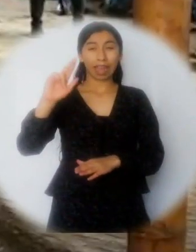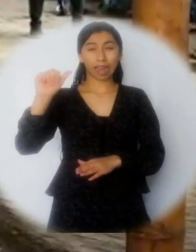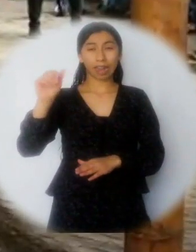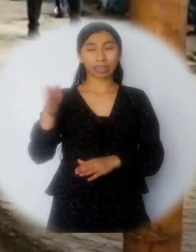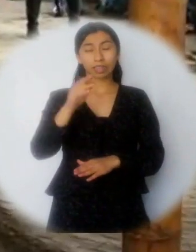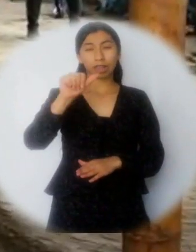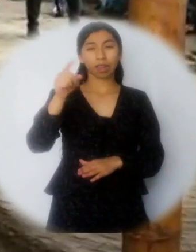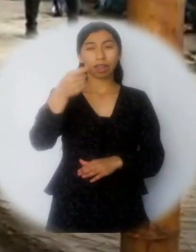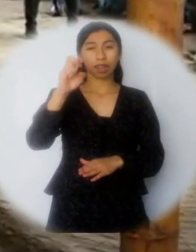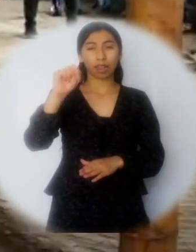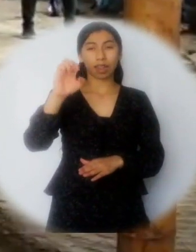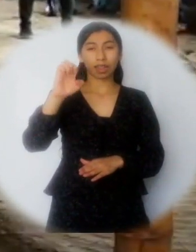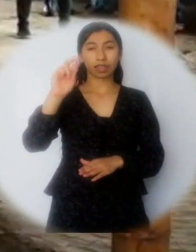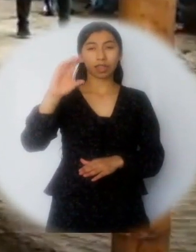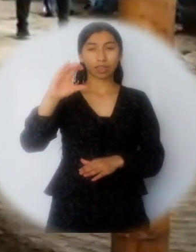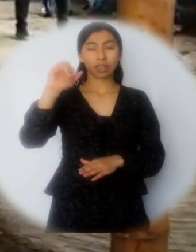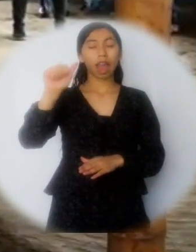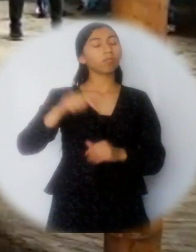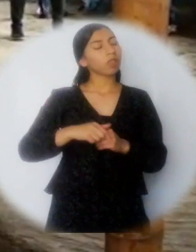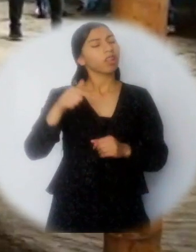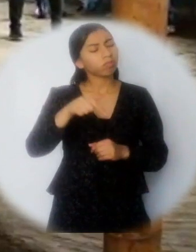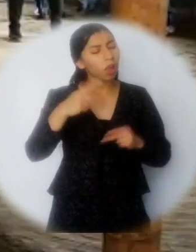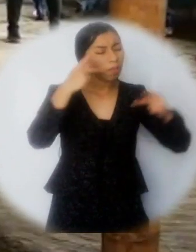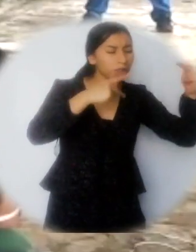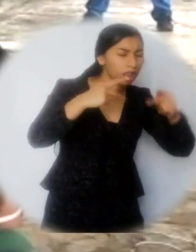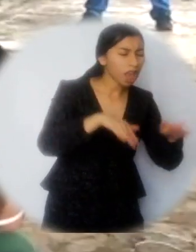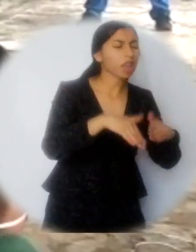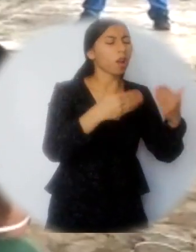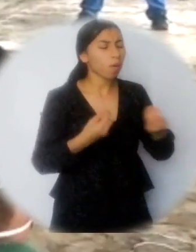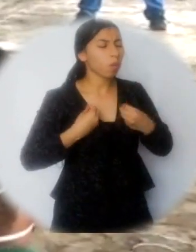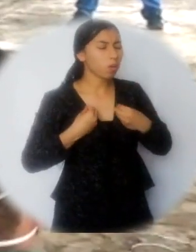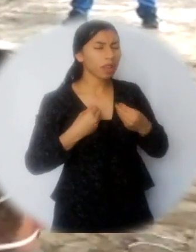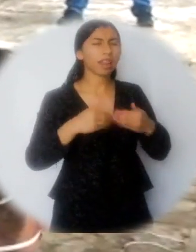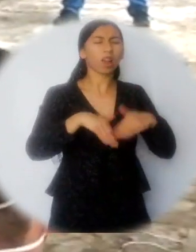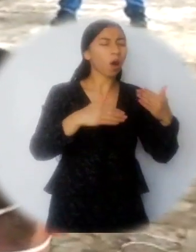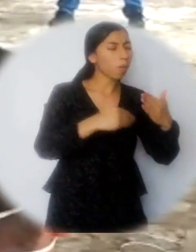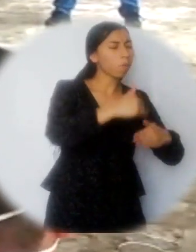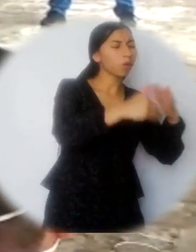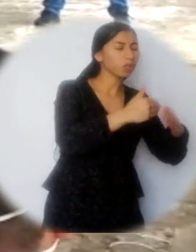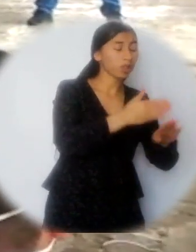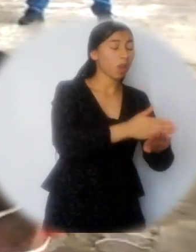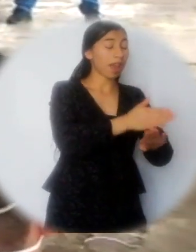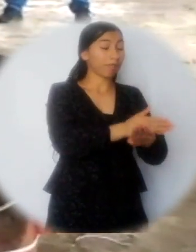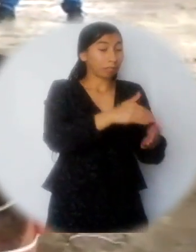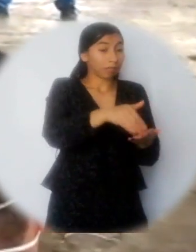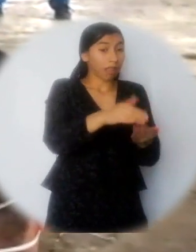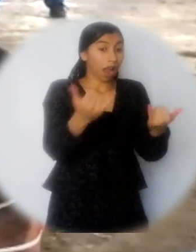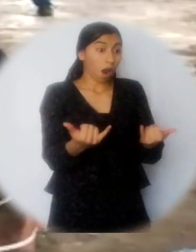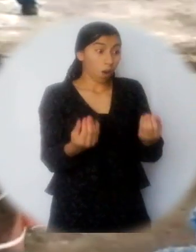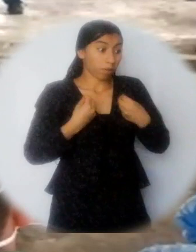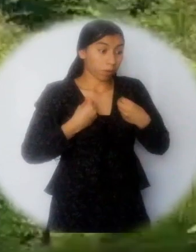el proceso de concertación comunitaria hacia la construcción conjunta de su plan de retornos y reubicaciones.